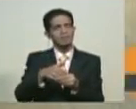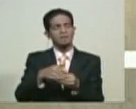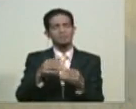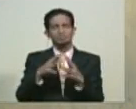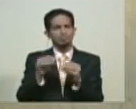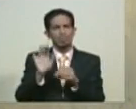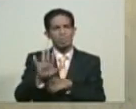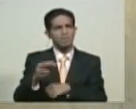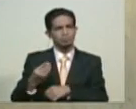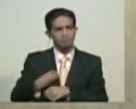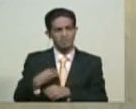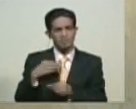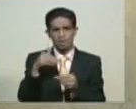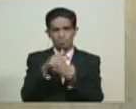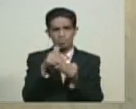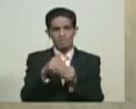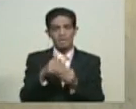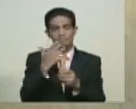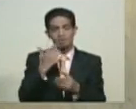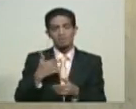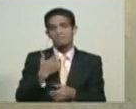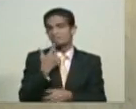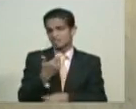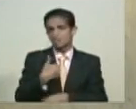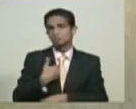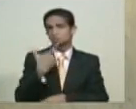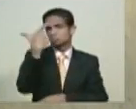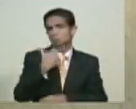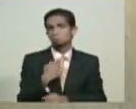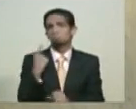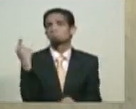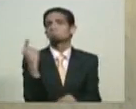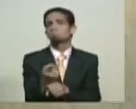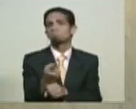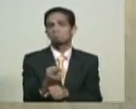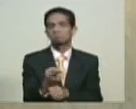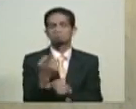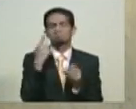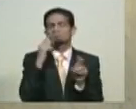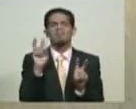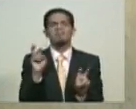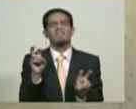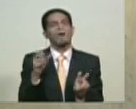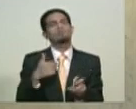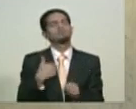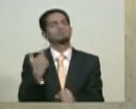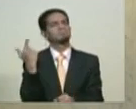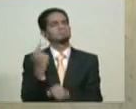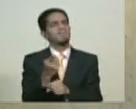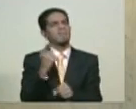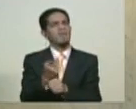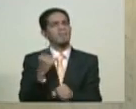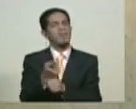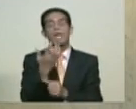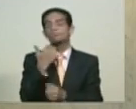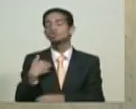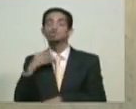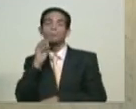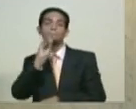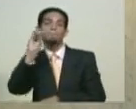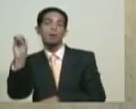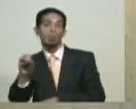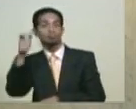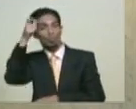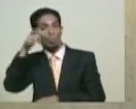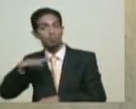interna. Me llaman dictador, una rara dictadura que consulta a su pueblo sobre todos